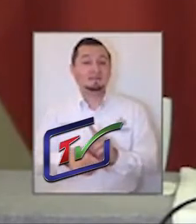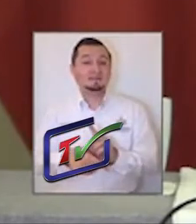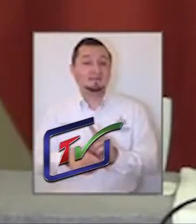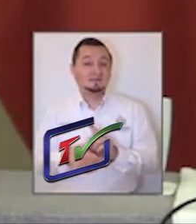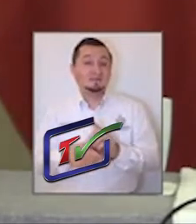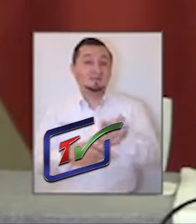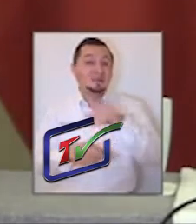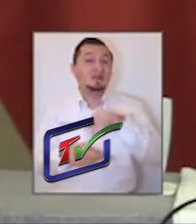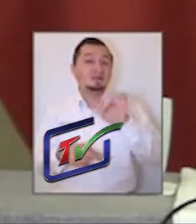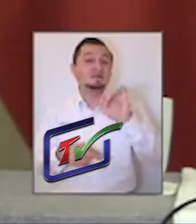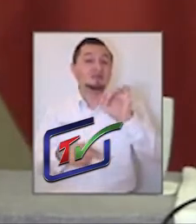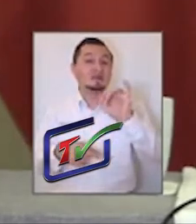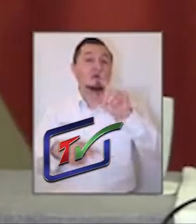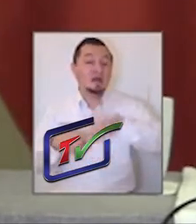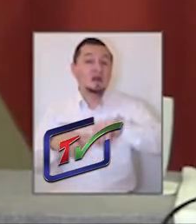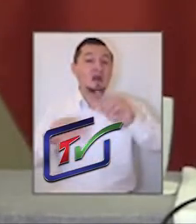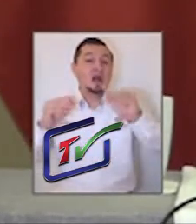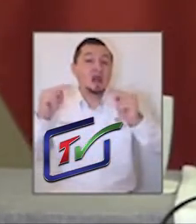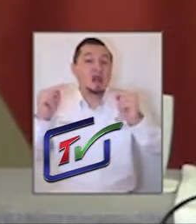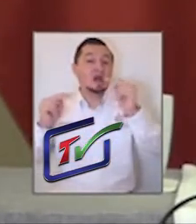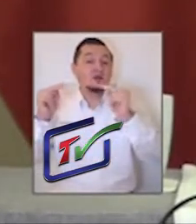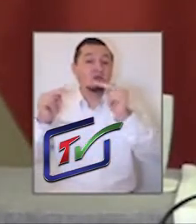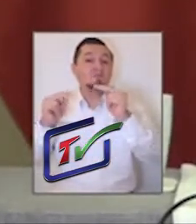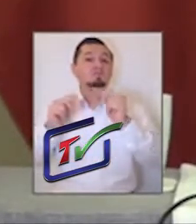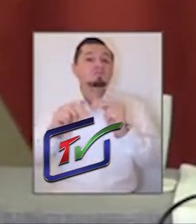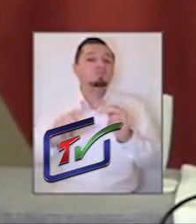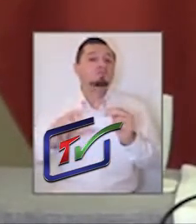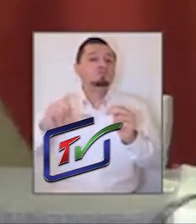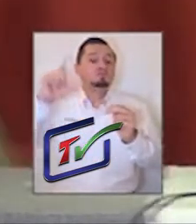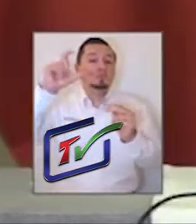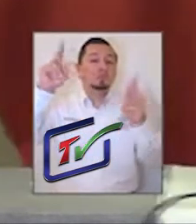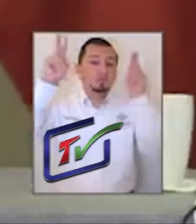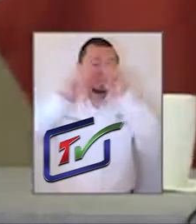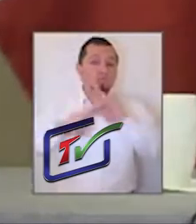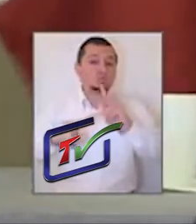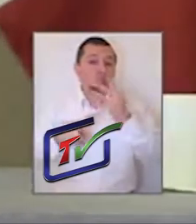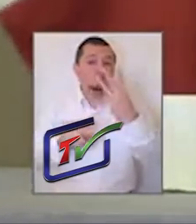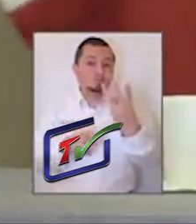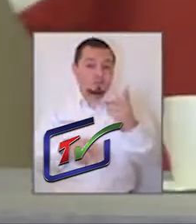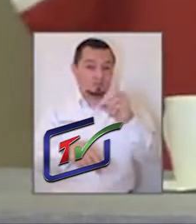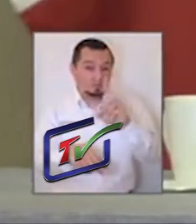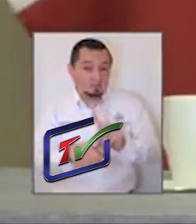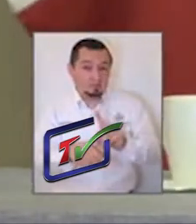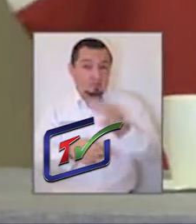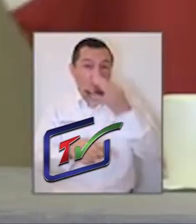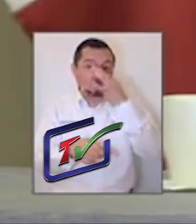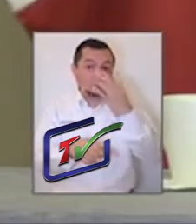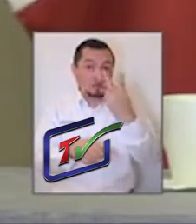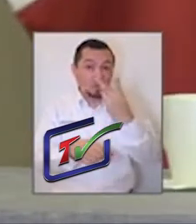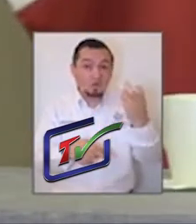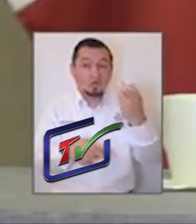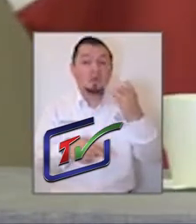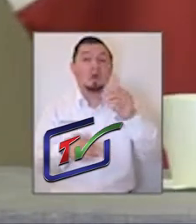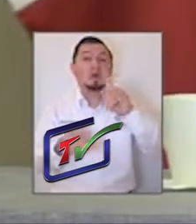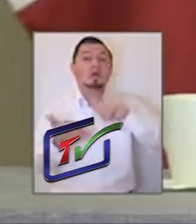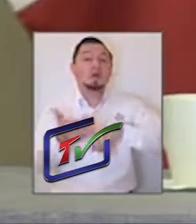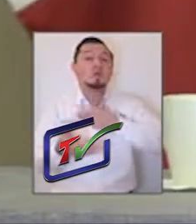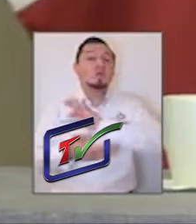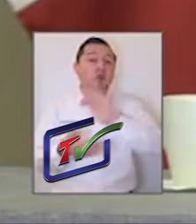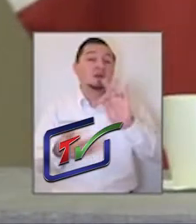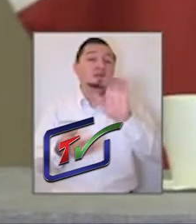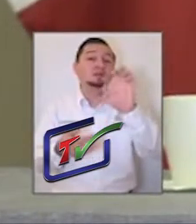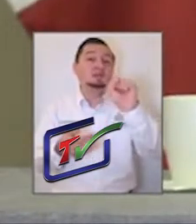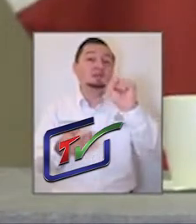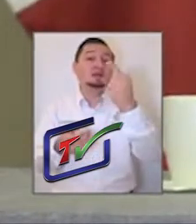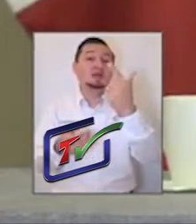que lo entendamos todos, de seguir con la dinámica que llevamos en estos 3 días, estamos aumentando 67